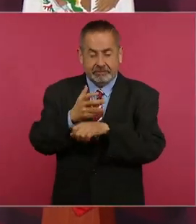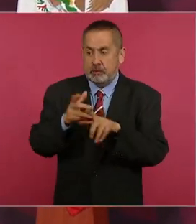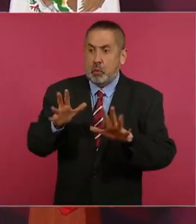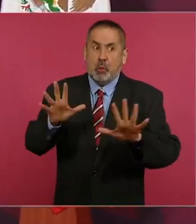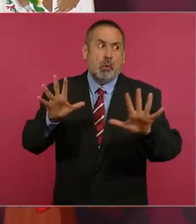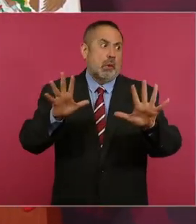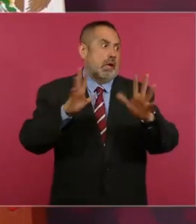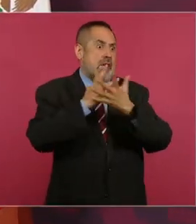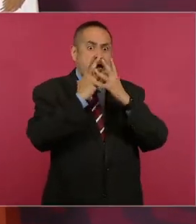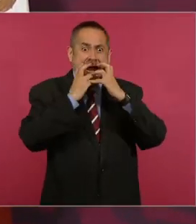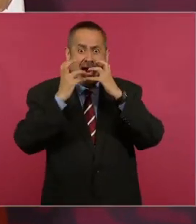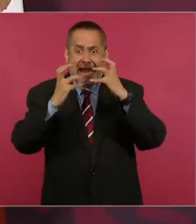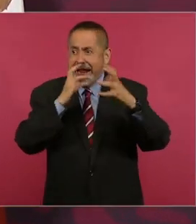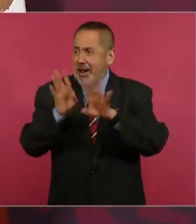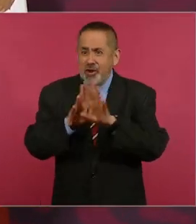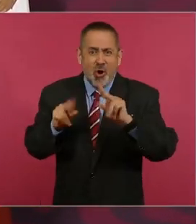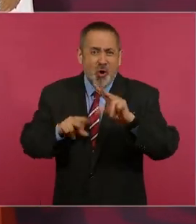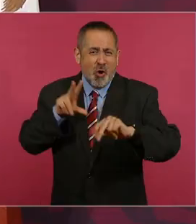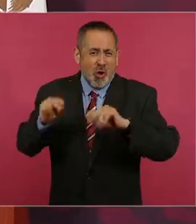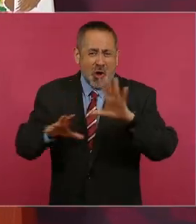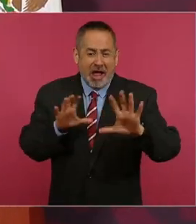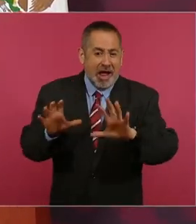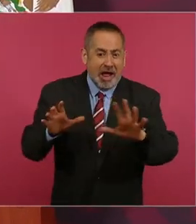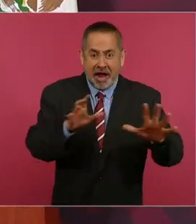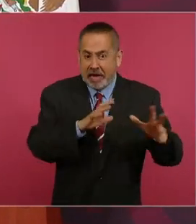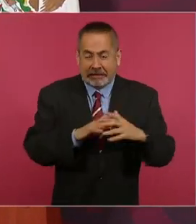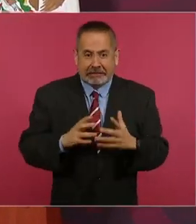de el servicio secreto.